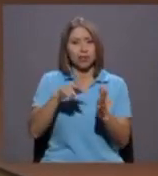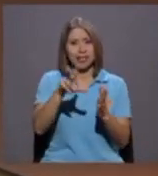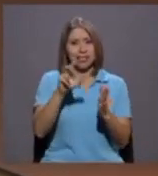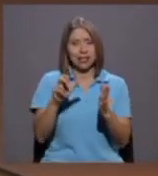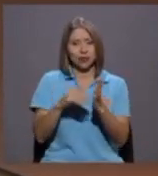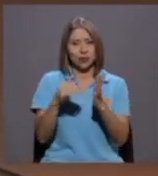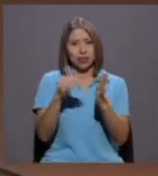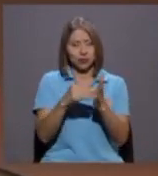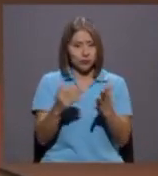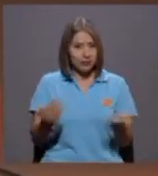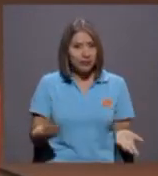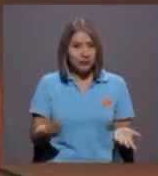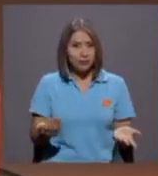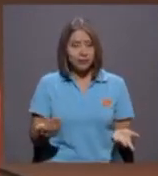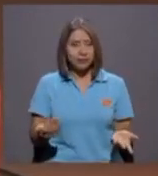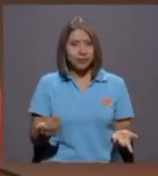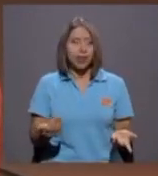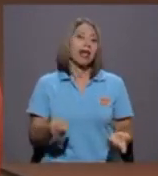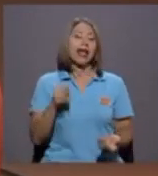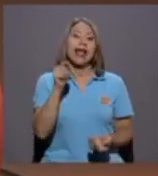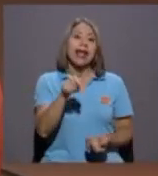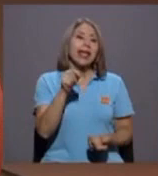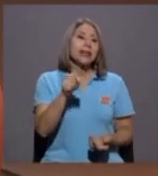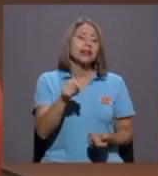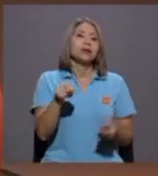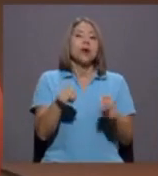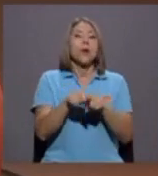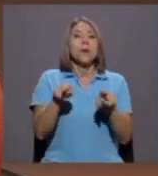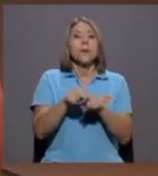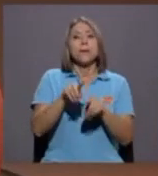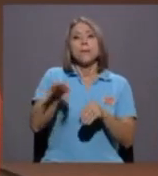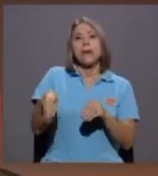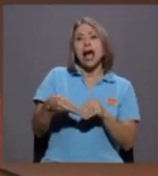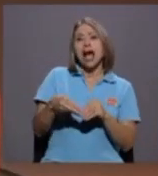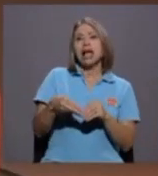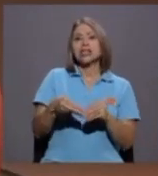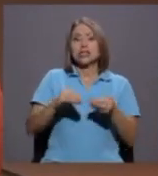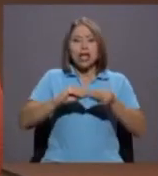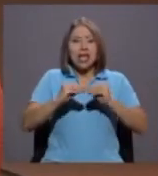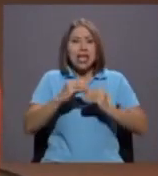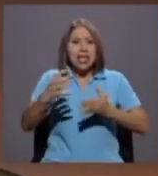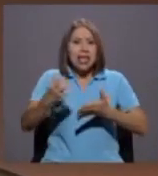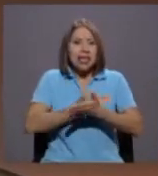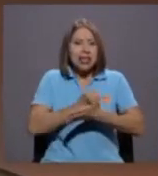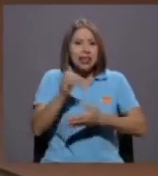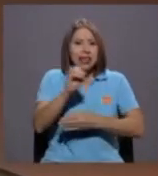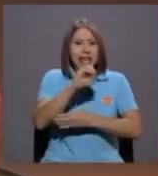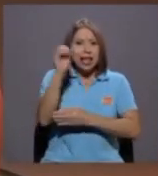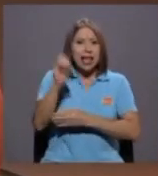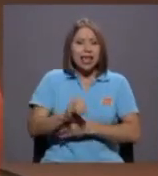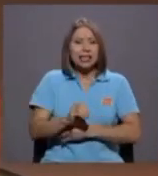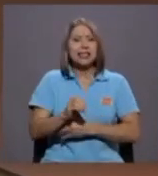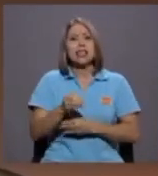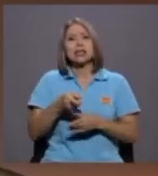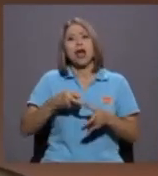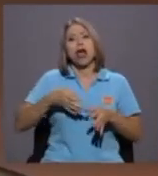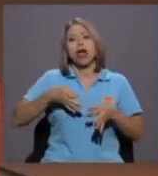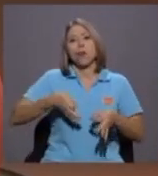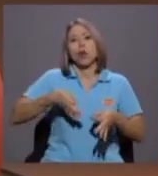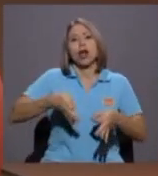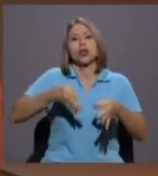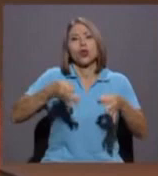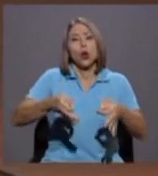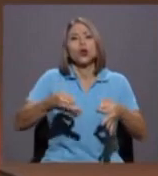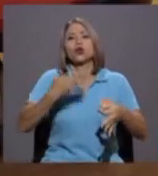millones también. Entonces, eso más unos intereses moratorios mal registrados, unas deudas con la